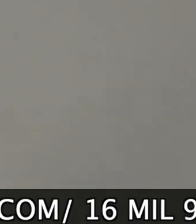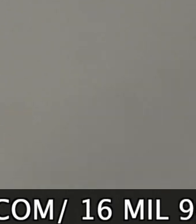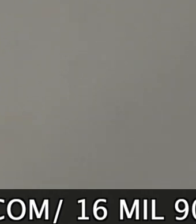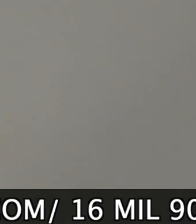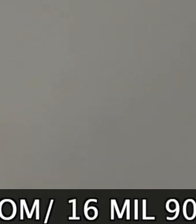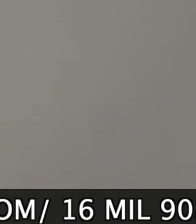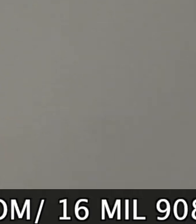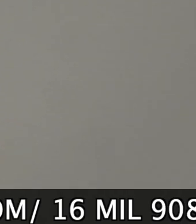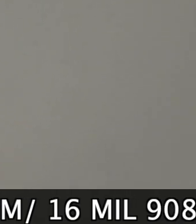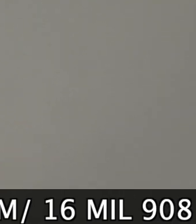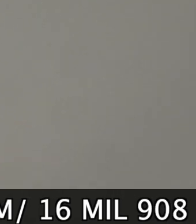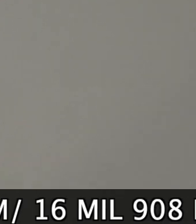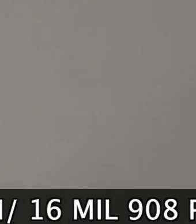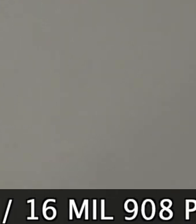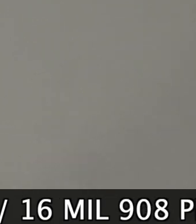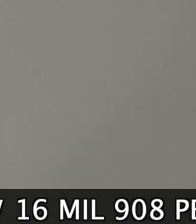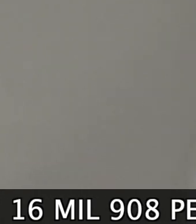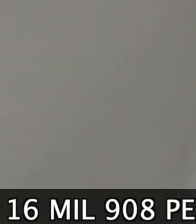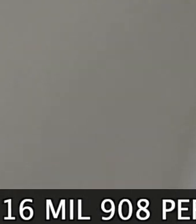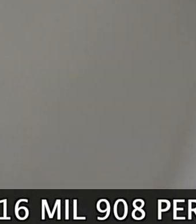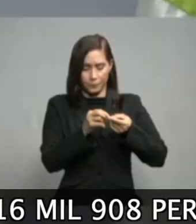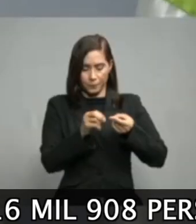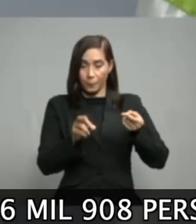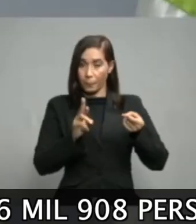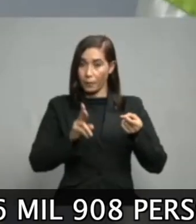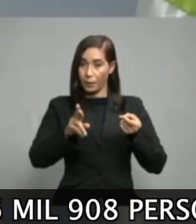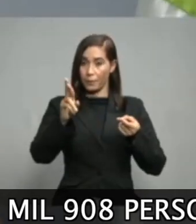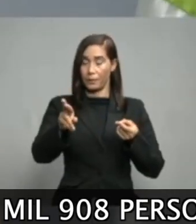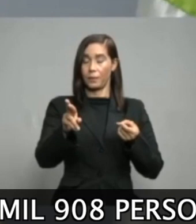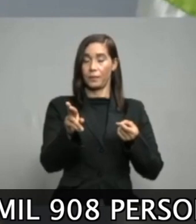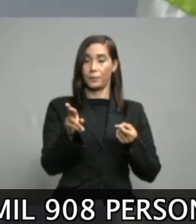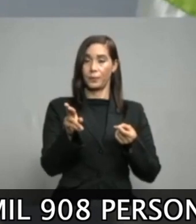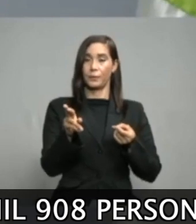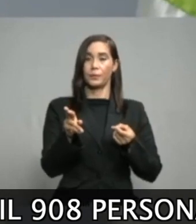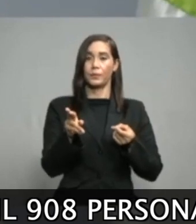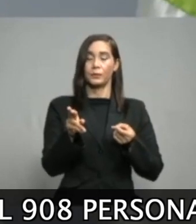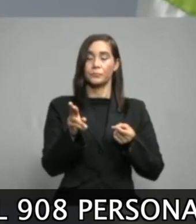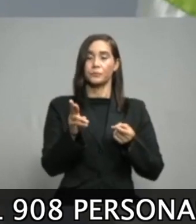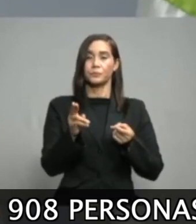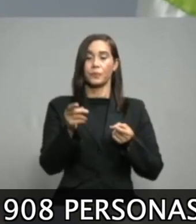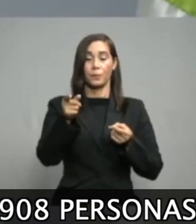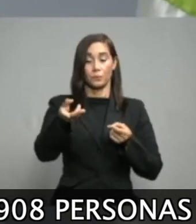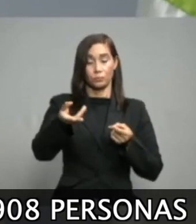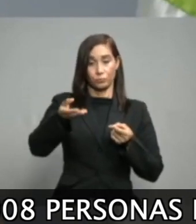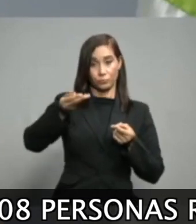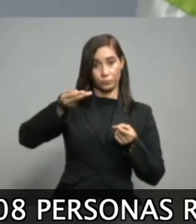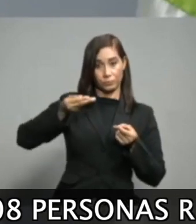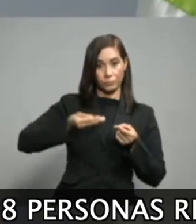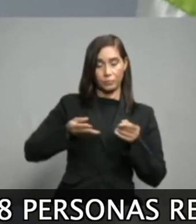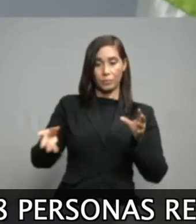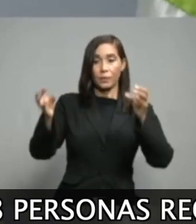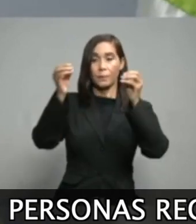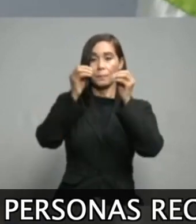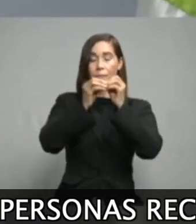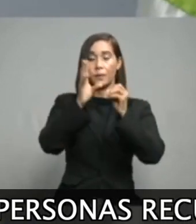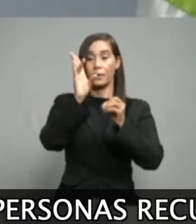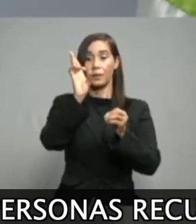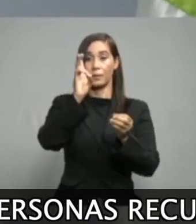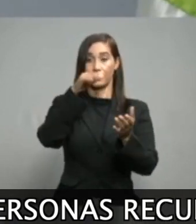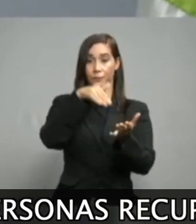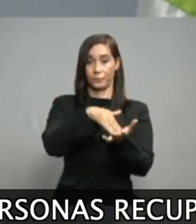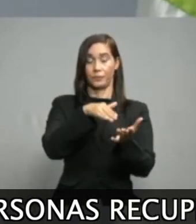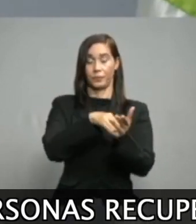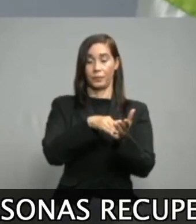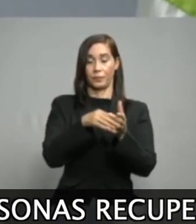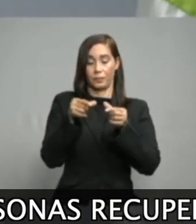Igualmente, en pruebas rápidas, debemos decir que más de 70.000 unidades de